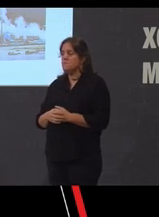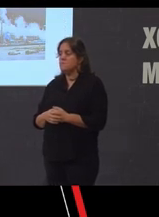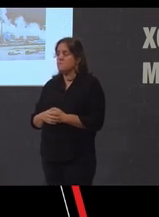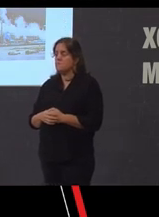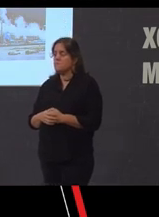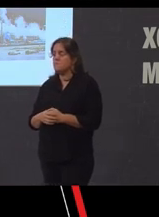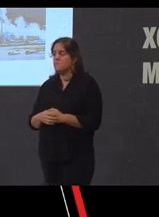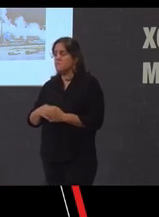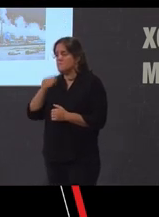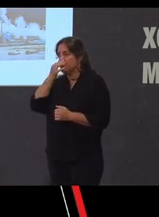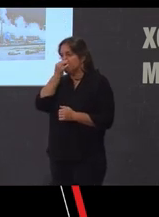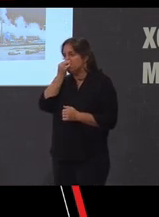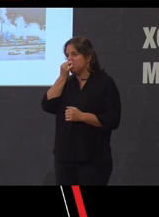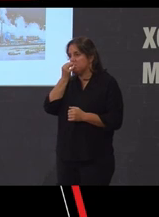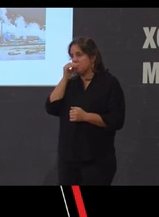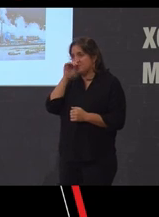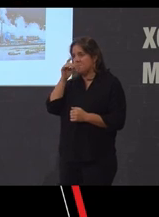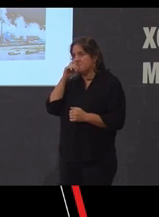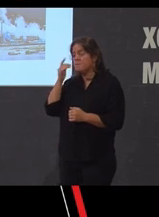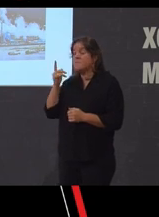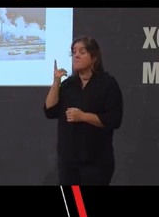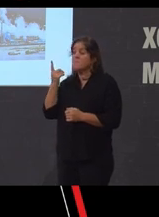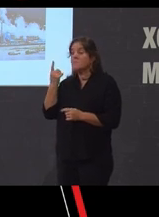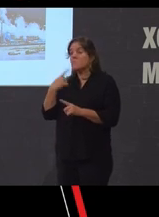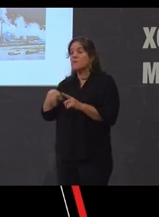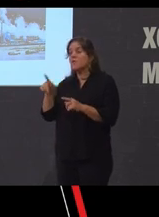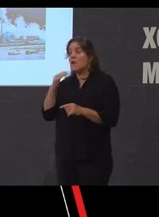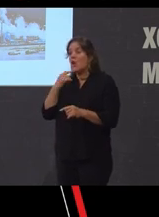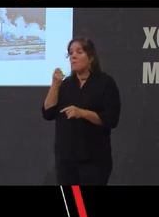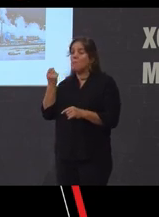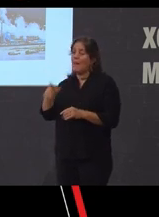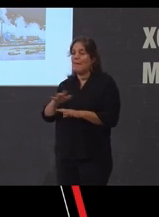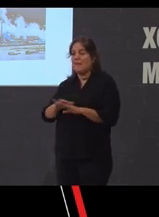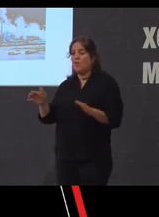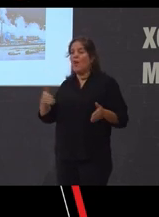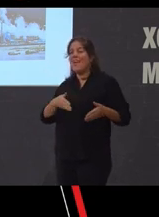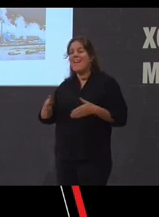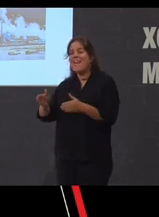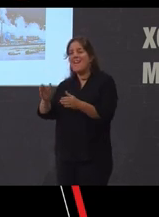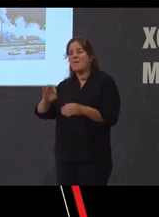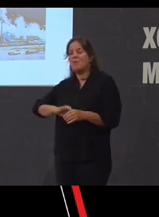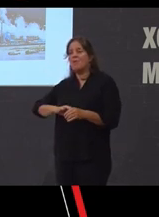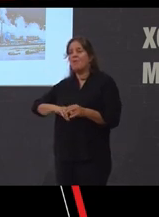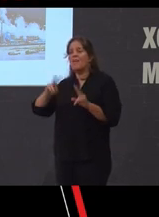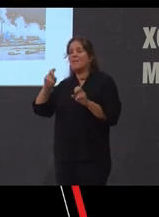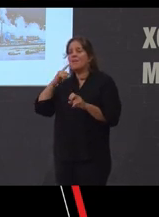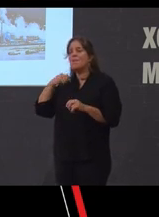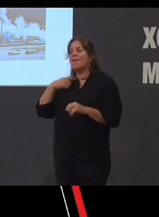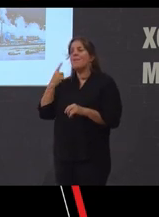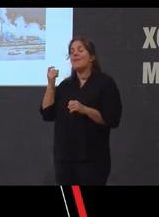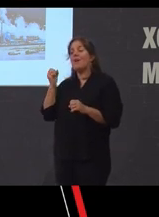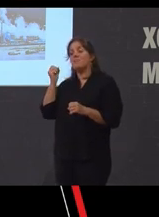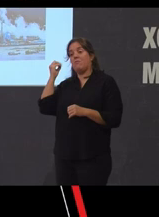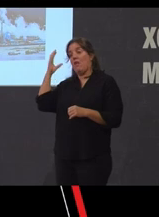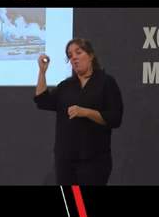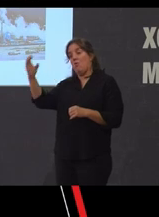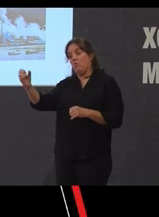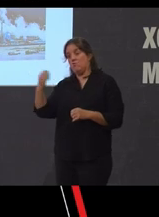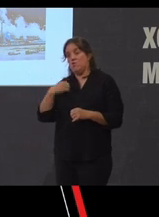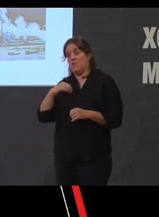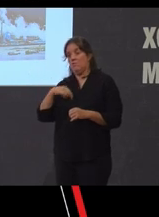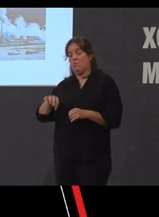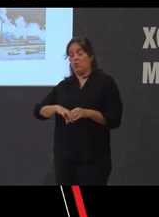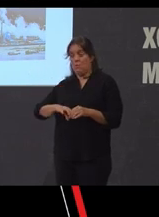É algo semellante, é o que sucedeu aquí na ría de Pontevedra co establecemento de celulosas de Pontevedra que antes nos narraba